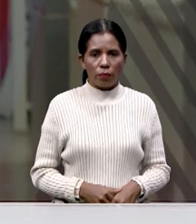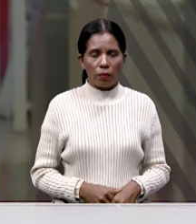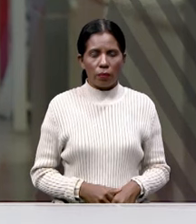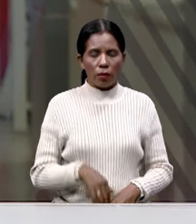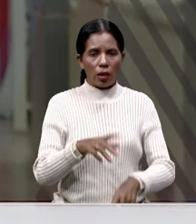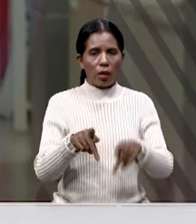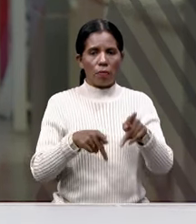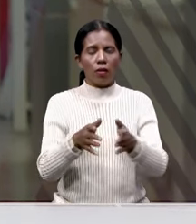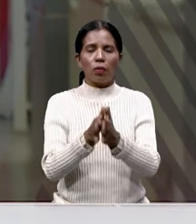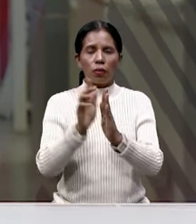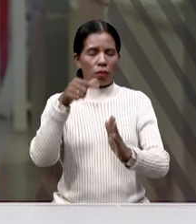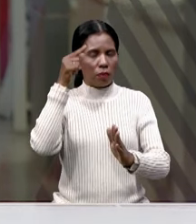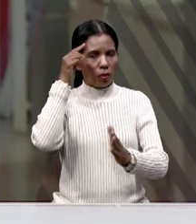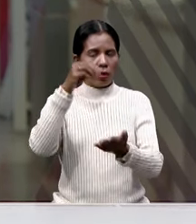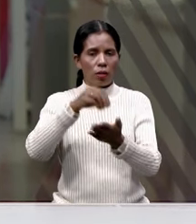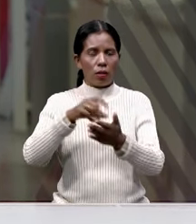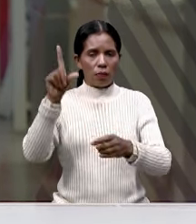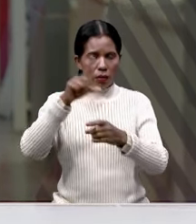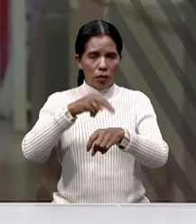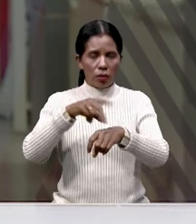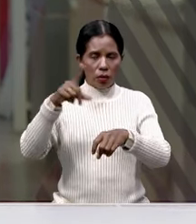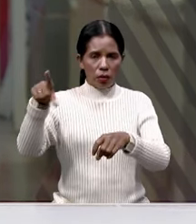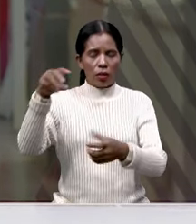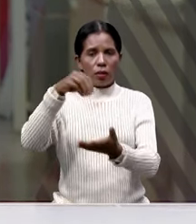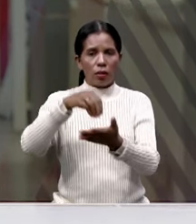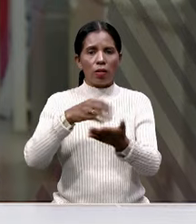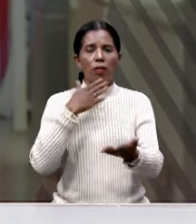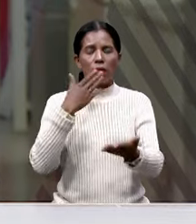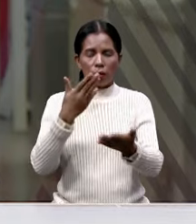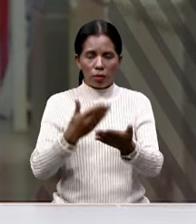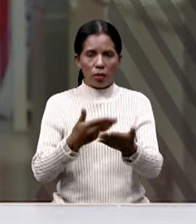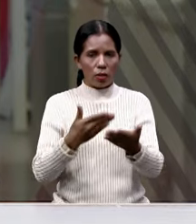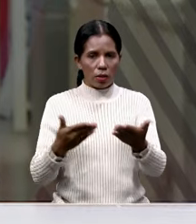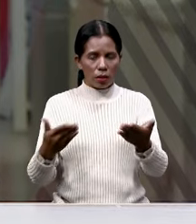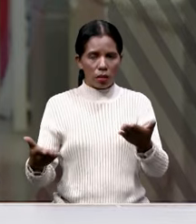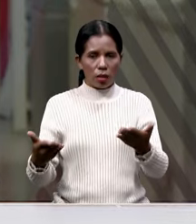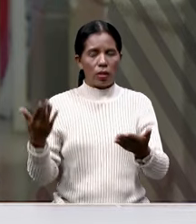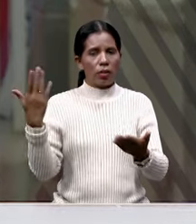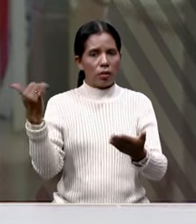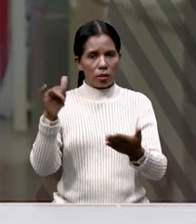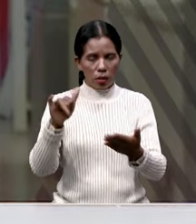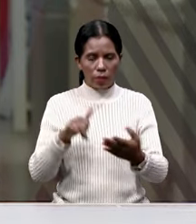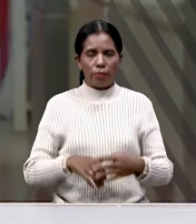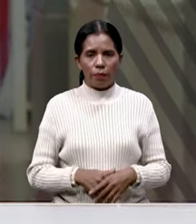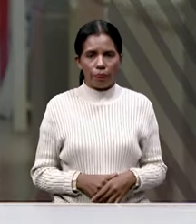Comunidad de Justo Gobierno a Tucuría Laboratorio Nacional o de garante calidad de producto local.